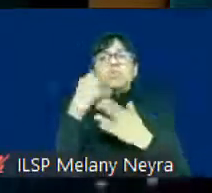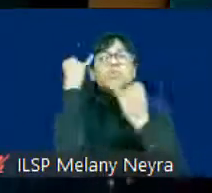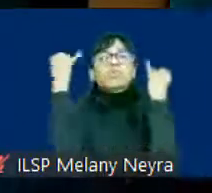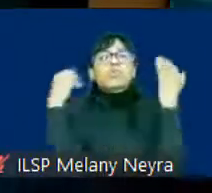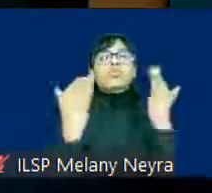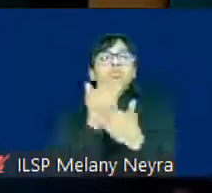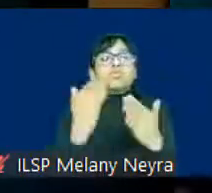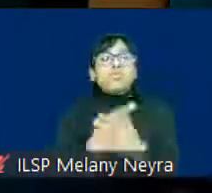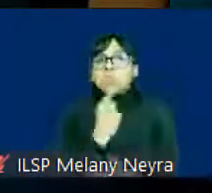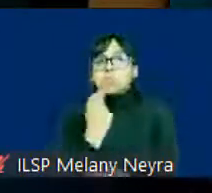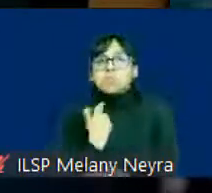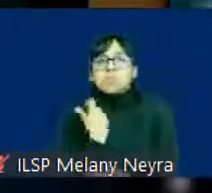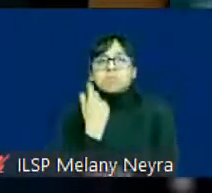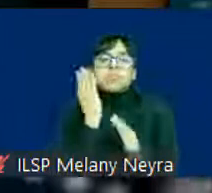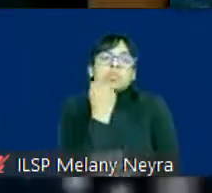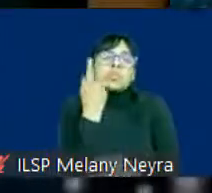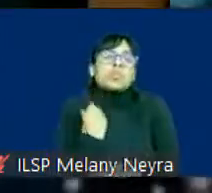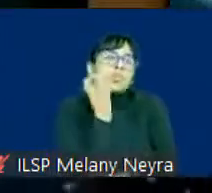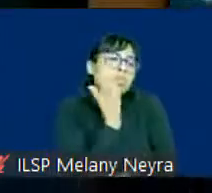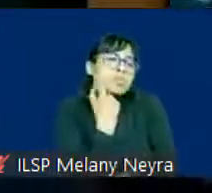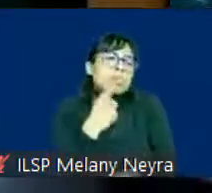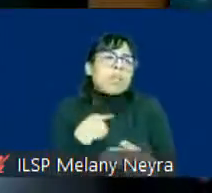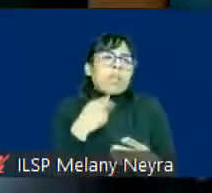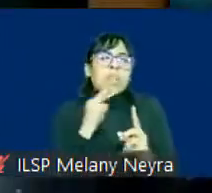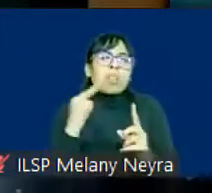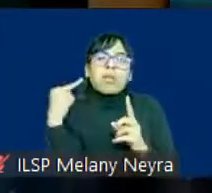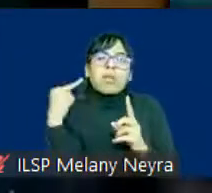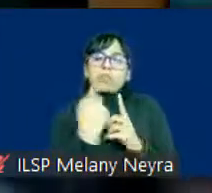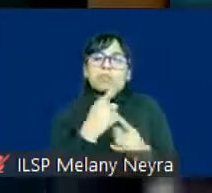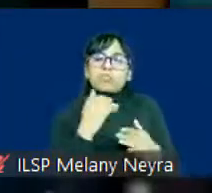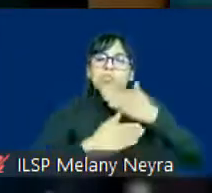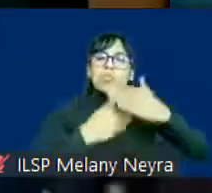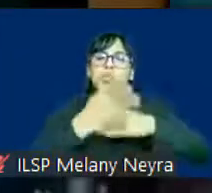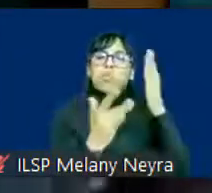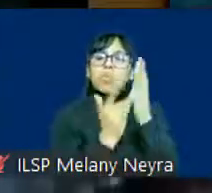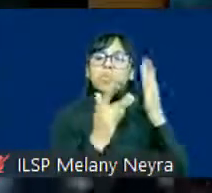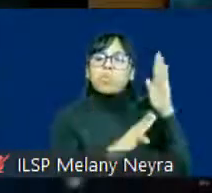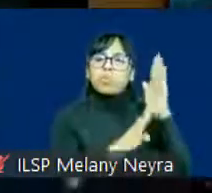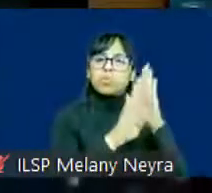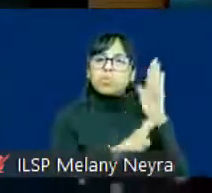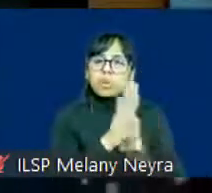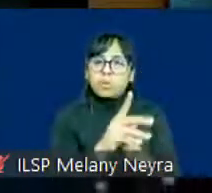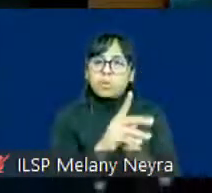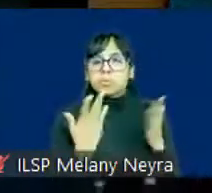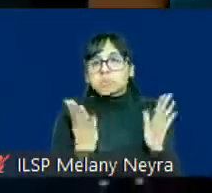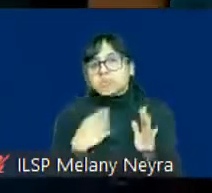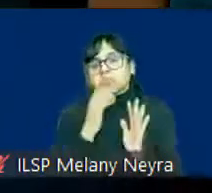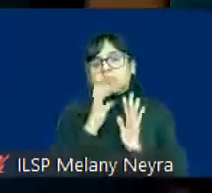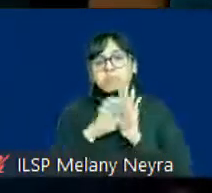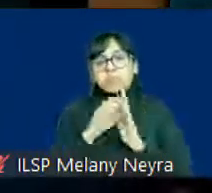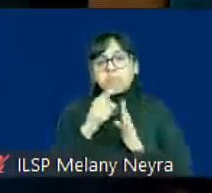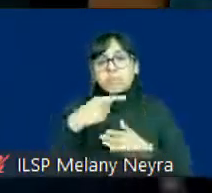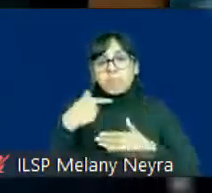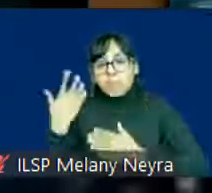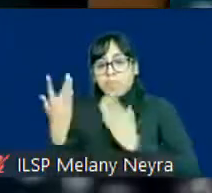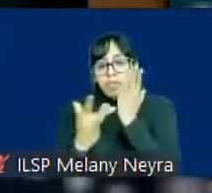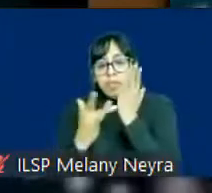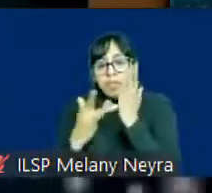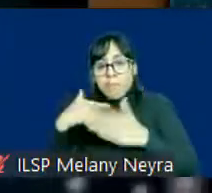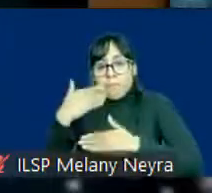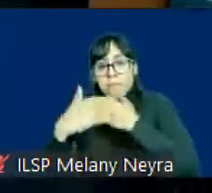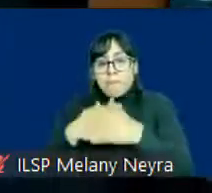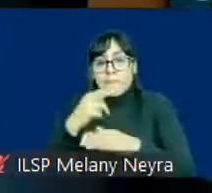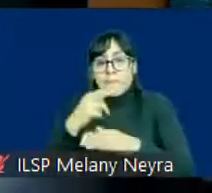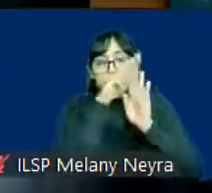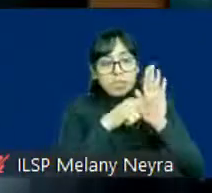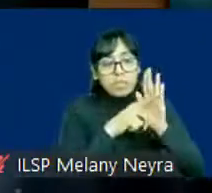entenderse exclusivamente desde la perspectiva de la mejora tecnológica, pues, por poner un ejemplo, el paso de la técnica de inscripción de